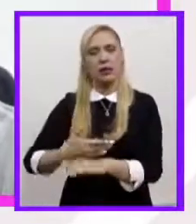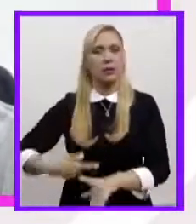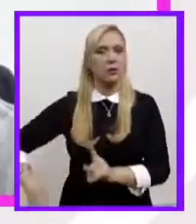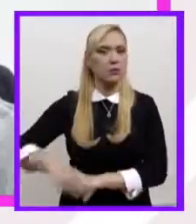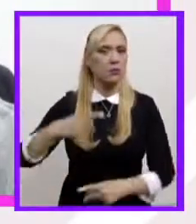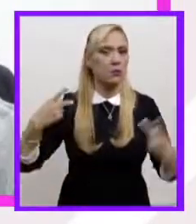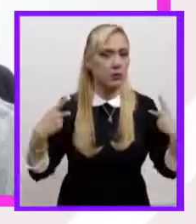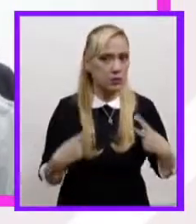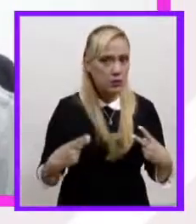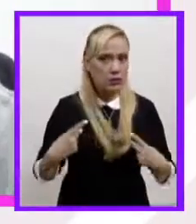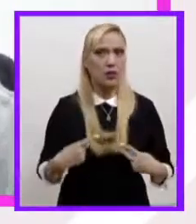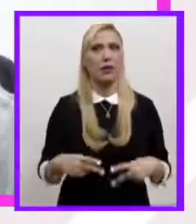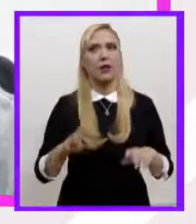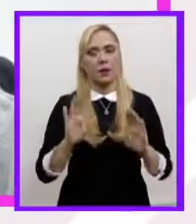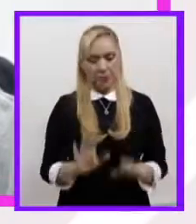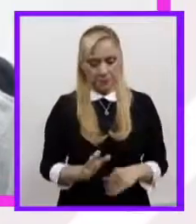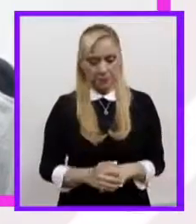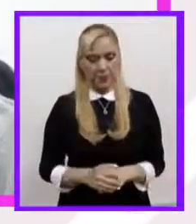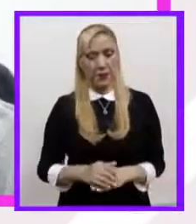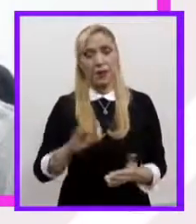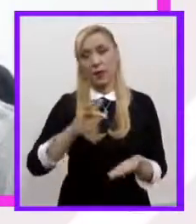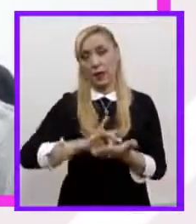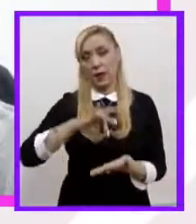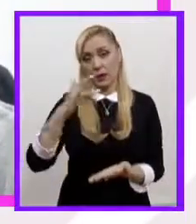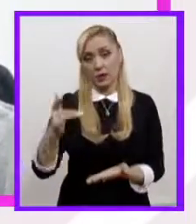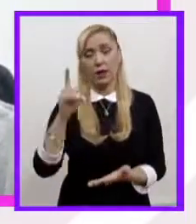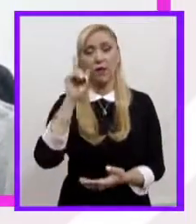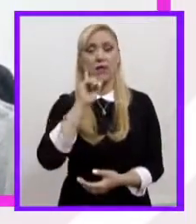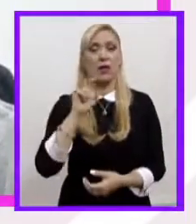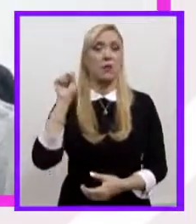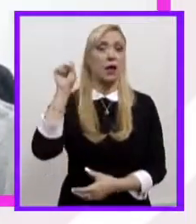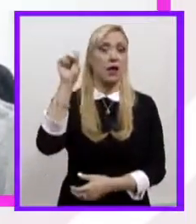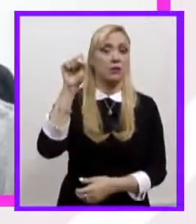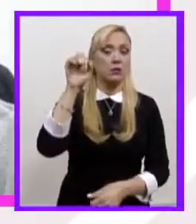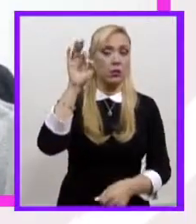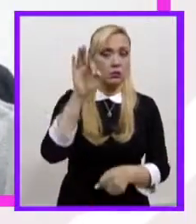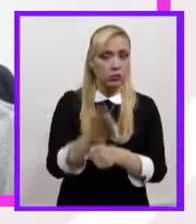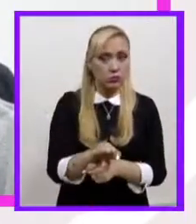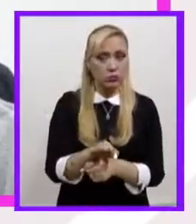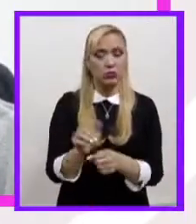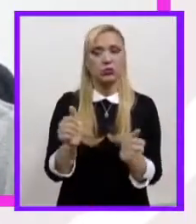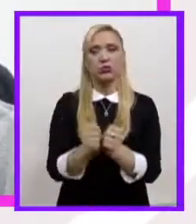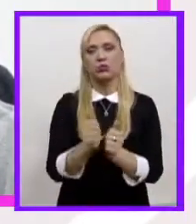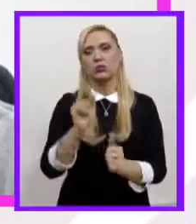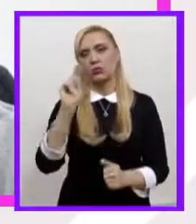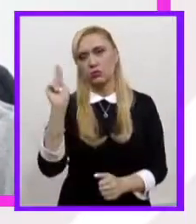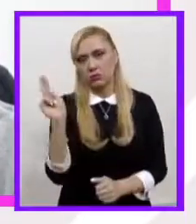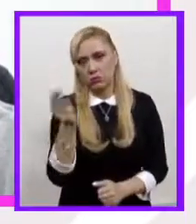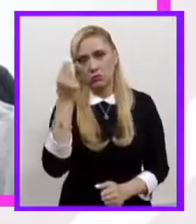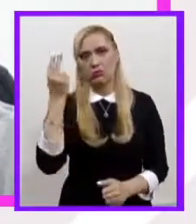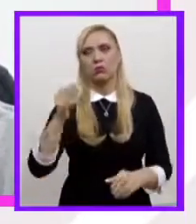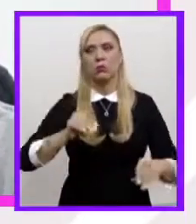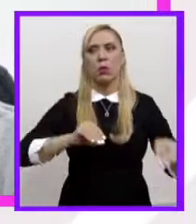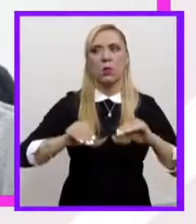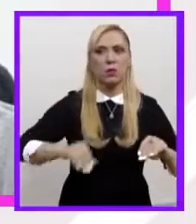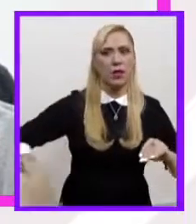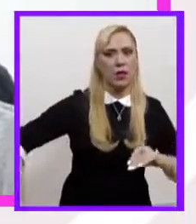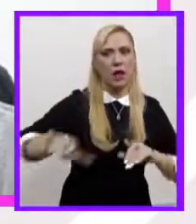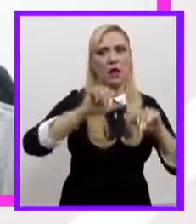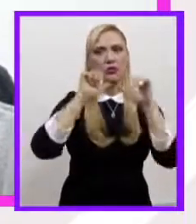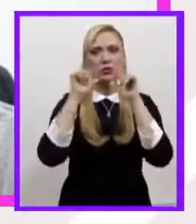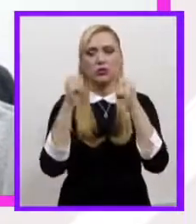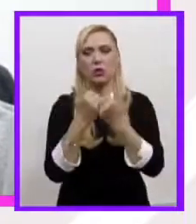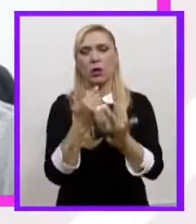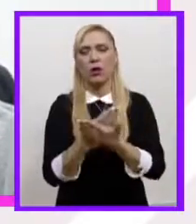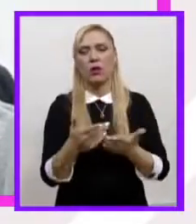personas. Y debo reconocer que gracias al feminismo, a través de la academia y de los movimientos sociales, esta visión no